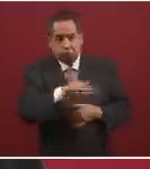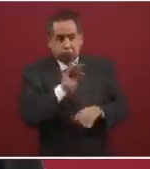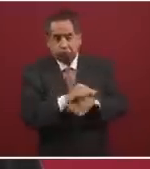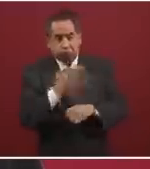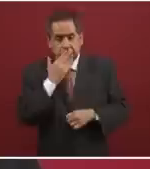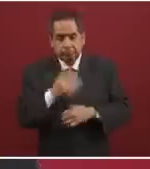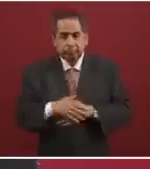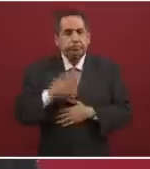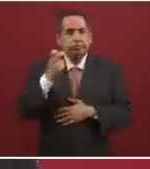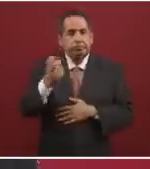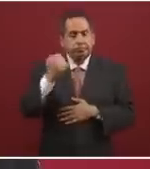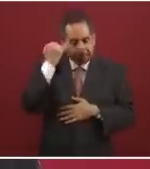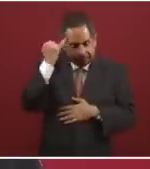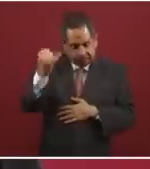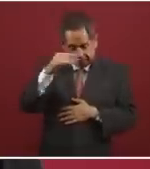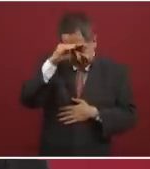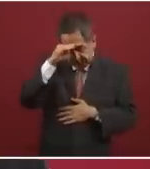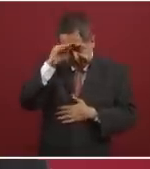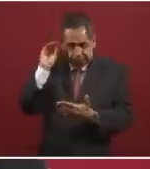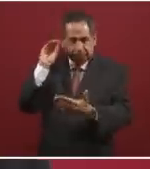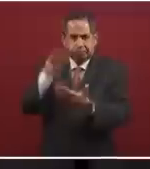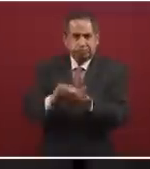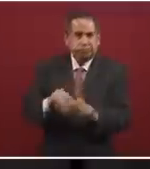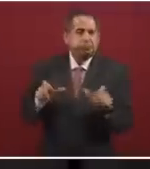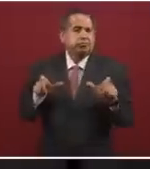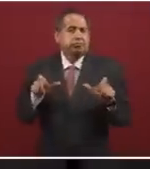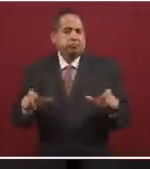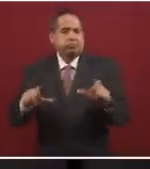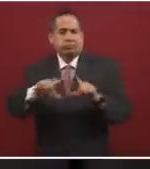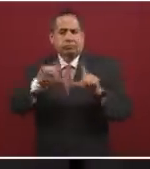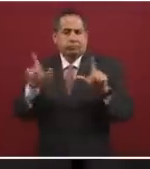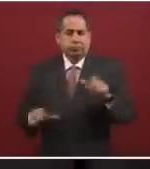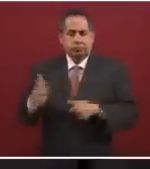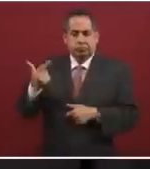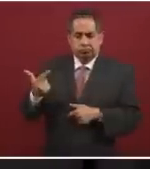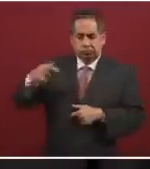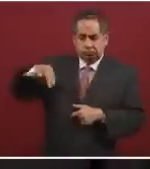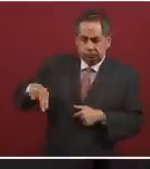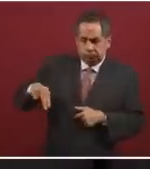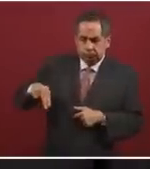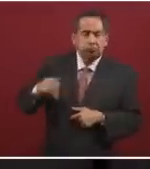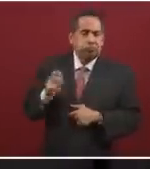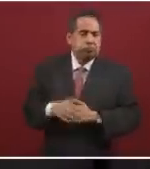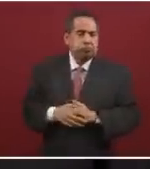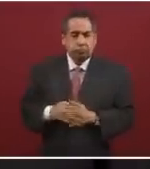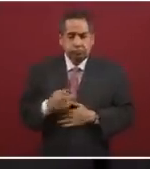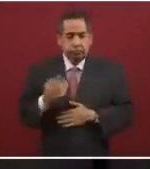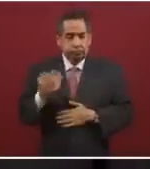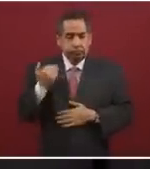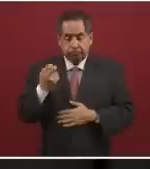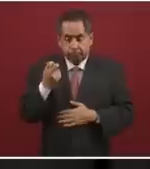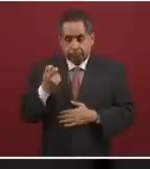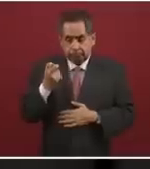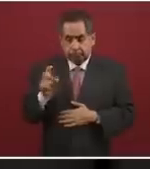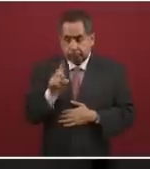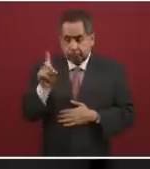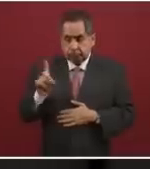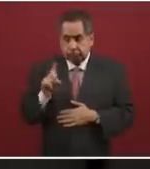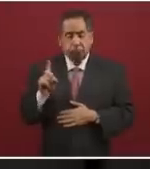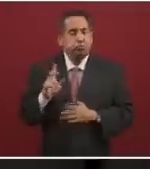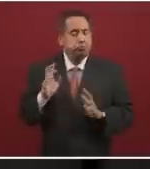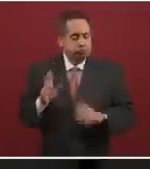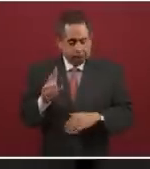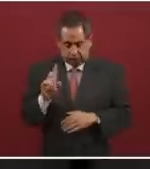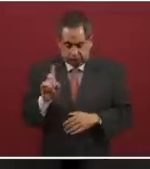Por eso se creó la Guardia Nacional. Este domingo ya